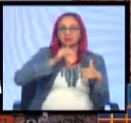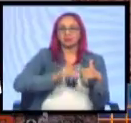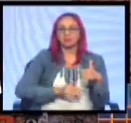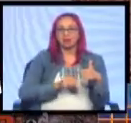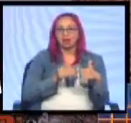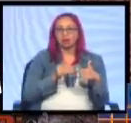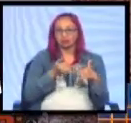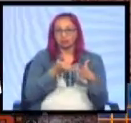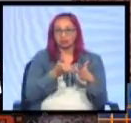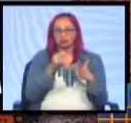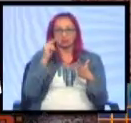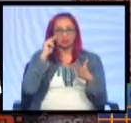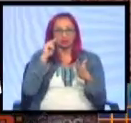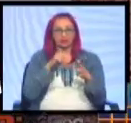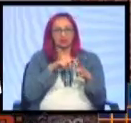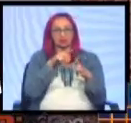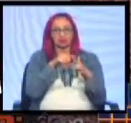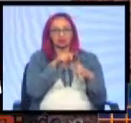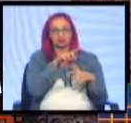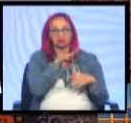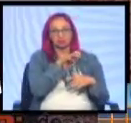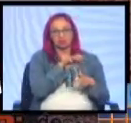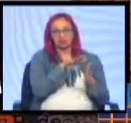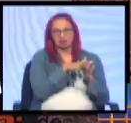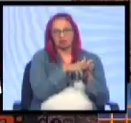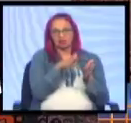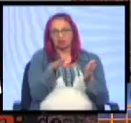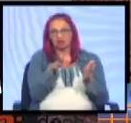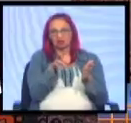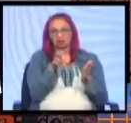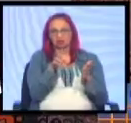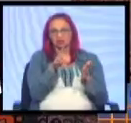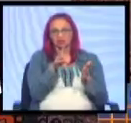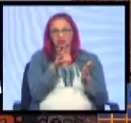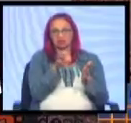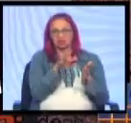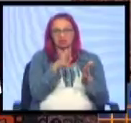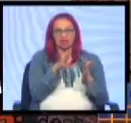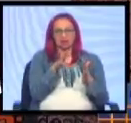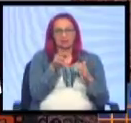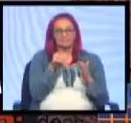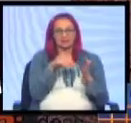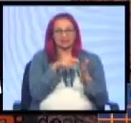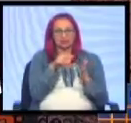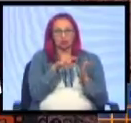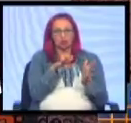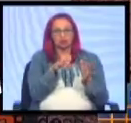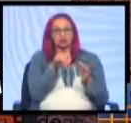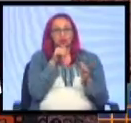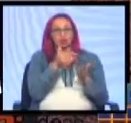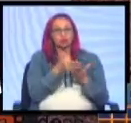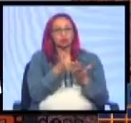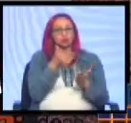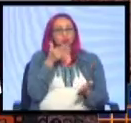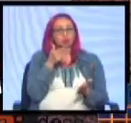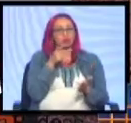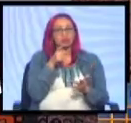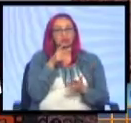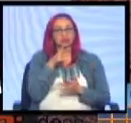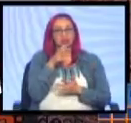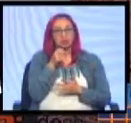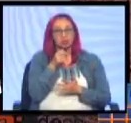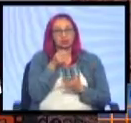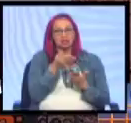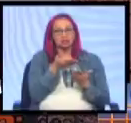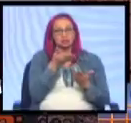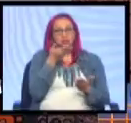el premio como está, sea 140 o 170 ahora millones, okay, dejen. No lo suban a 250,